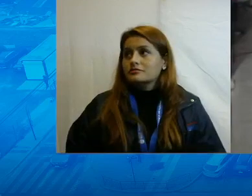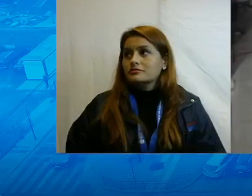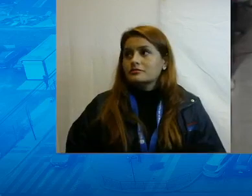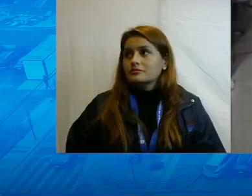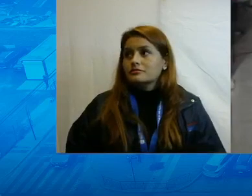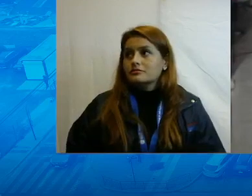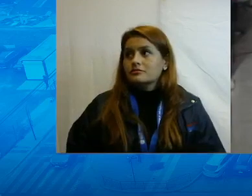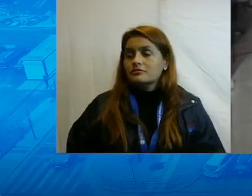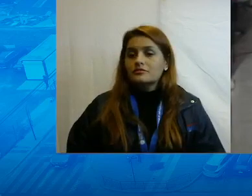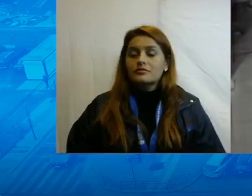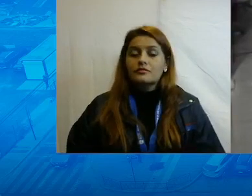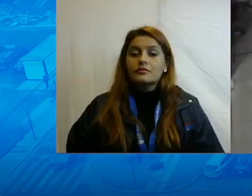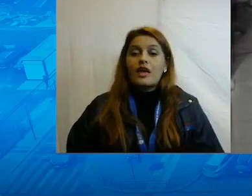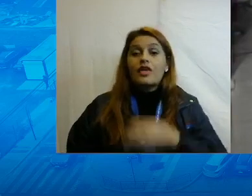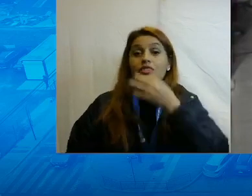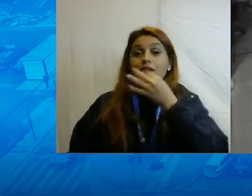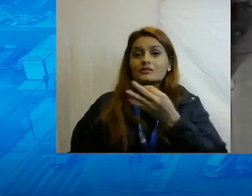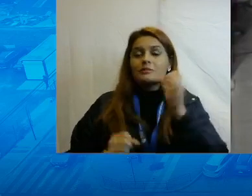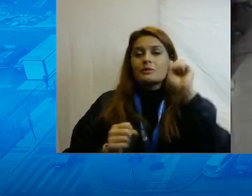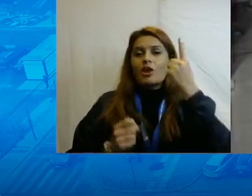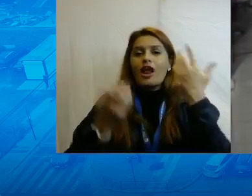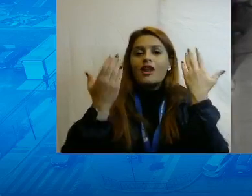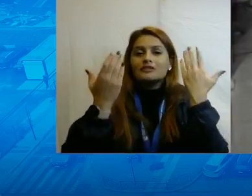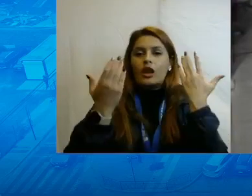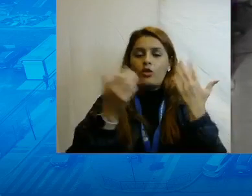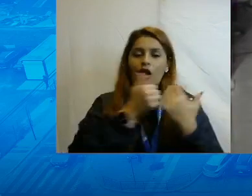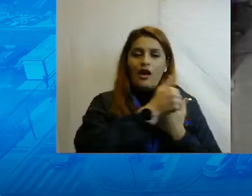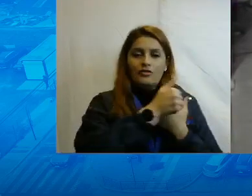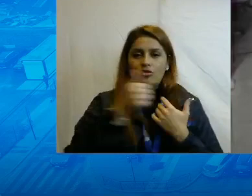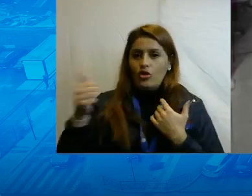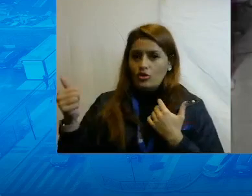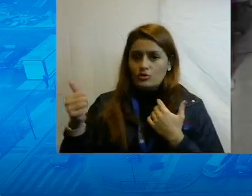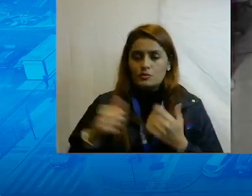Gracias, alcaldesa. Saludar a todos. Un gusto.